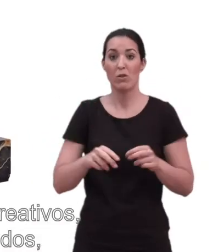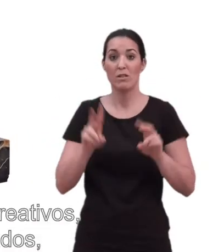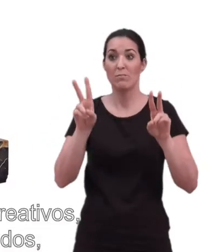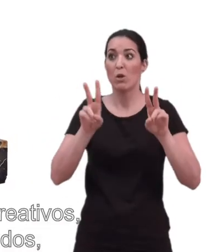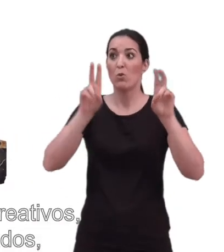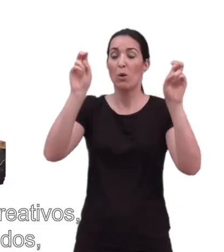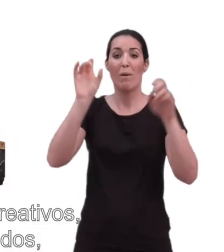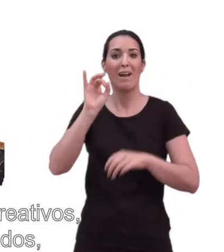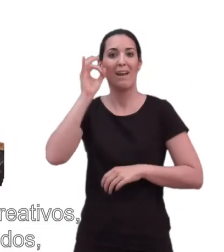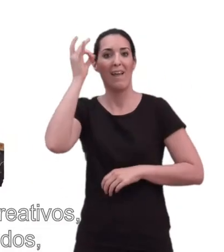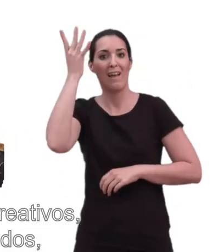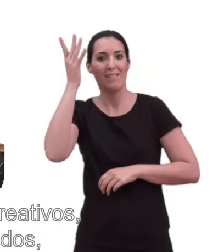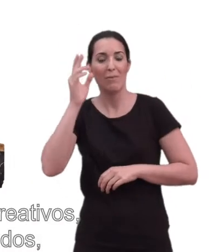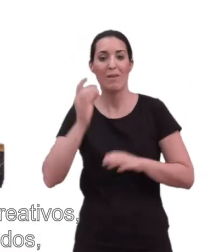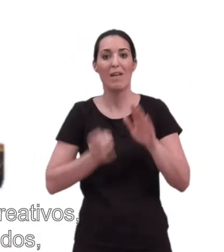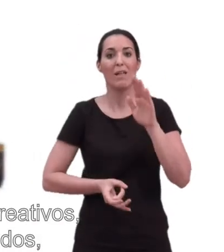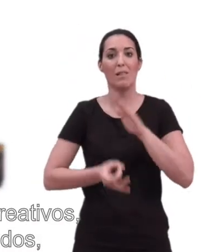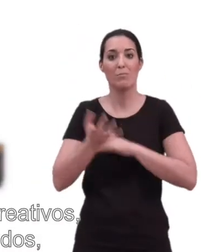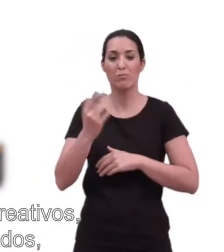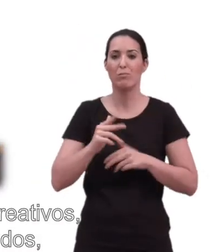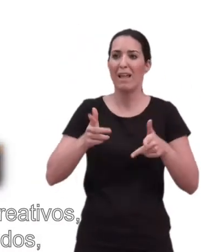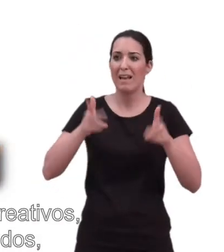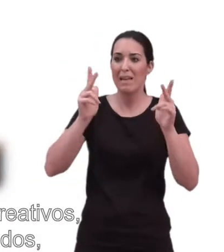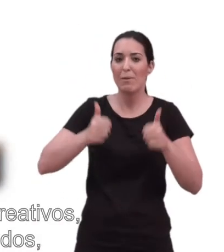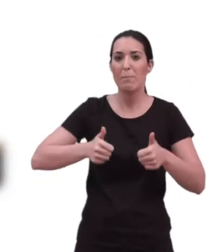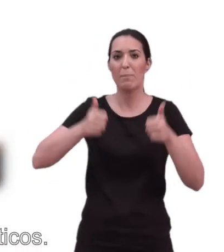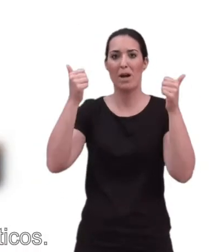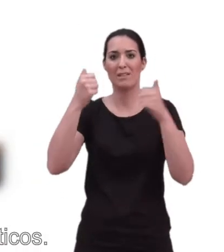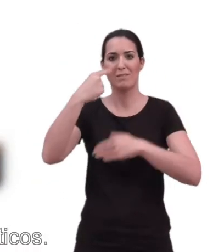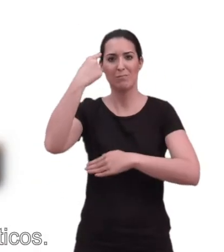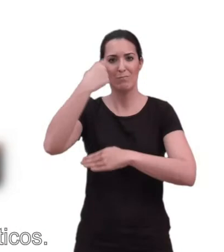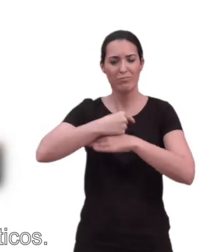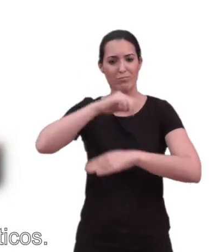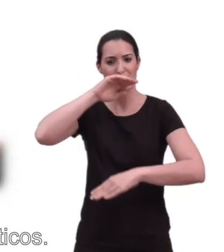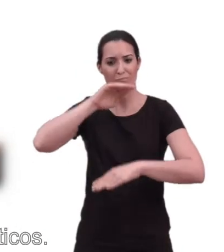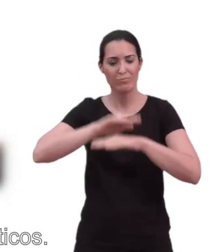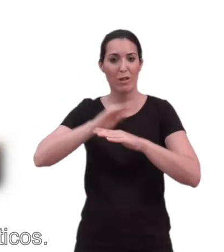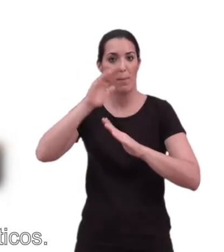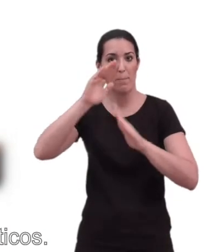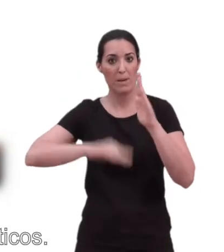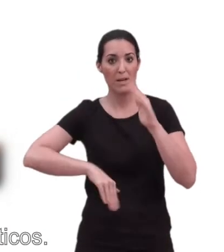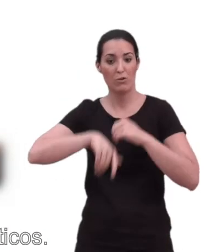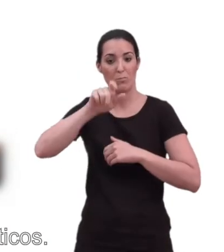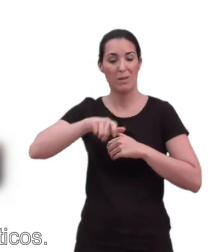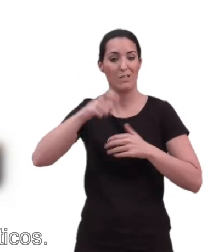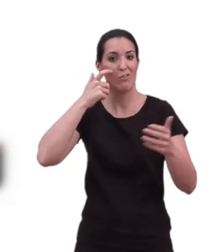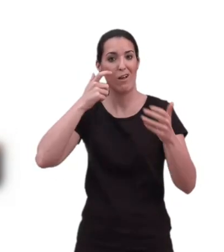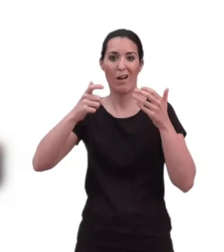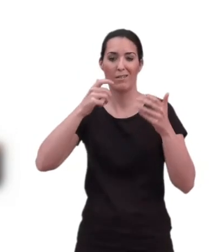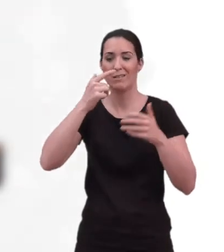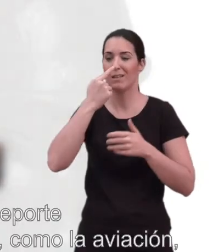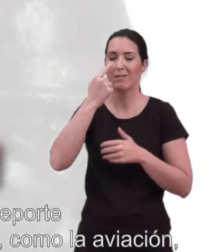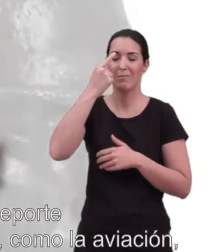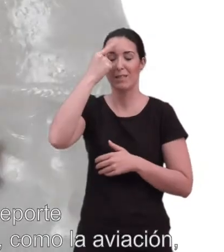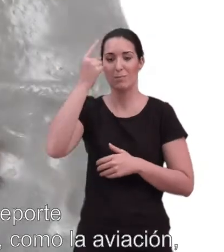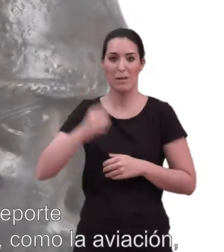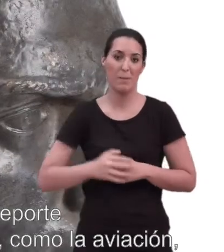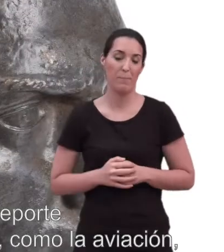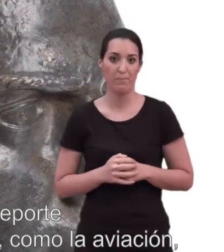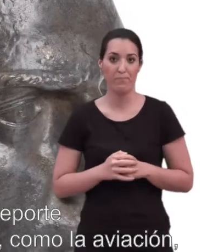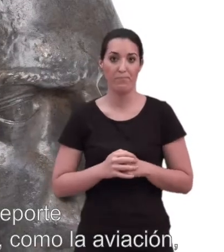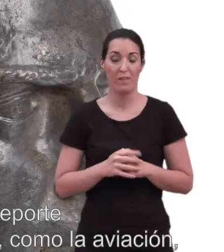creativos, más libres y menos encorsetados, que inspiran a los artistas plásticos. Además,